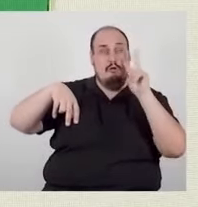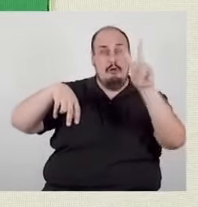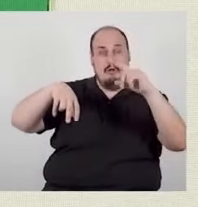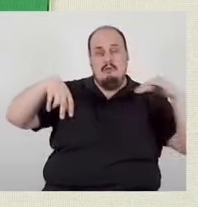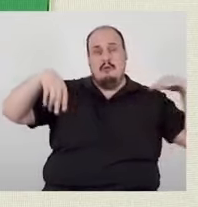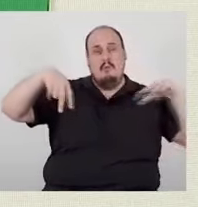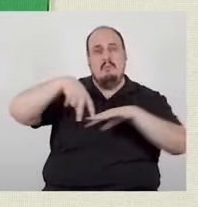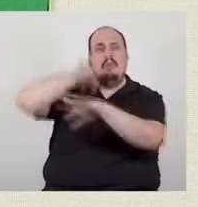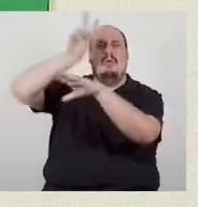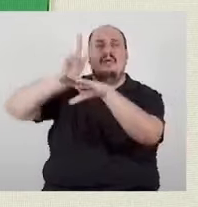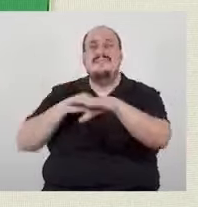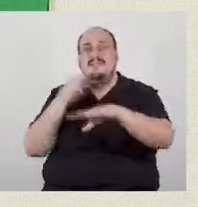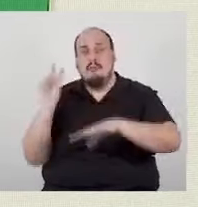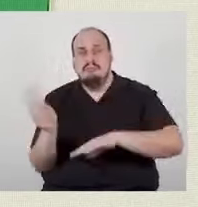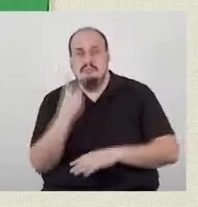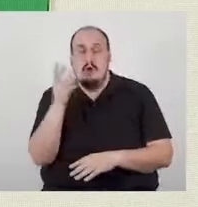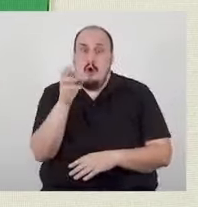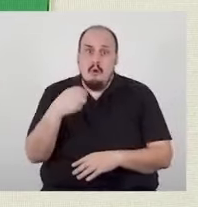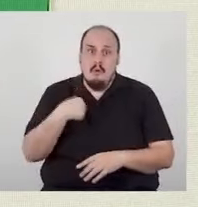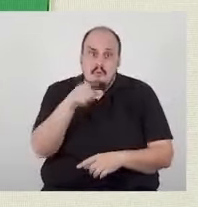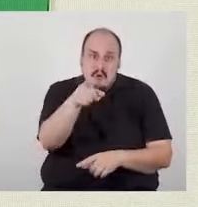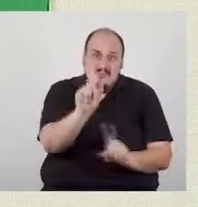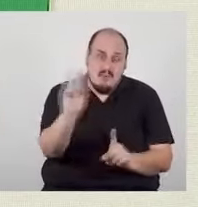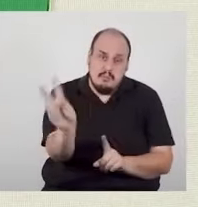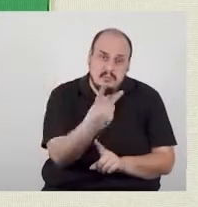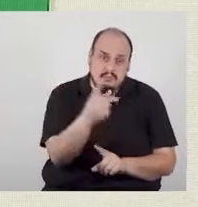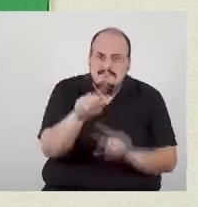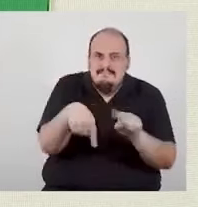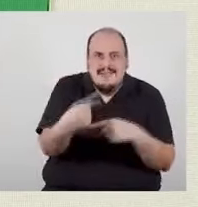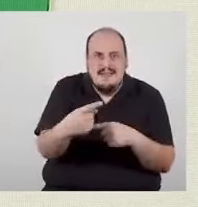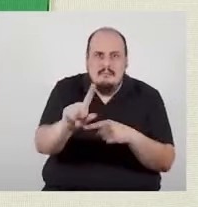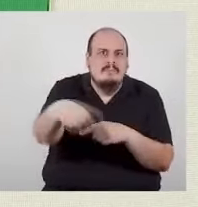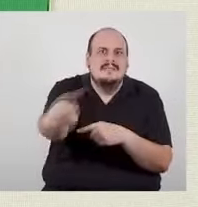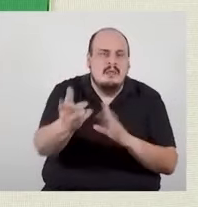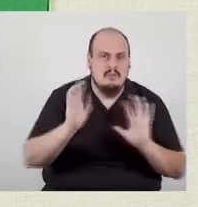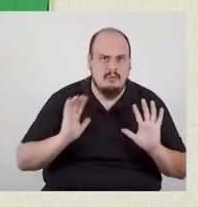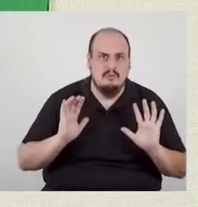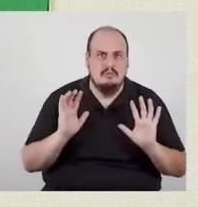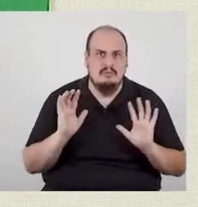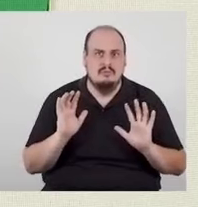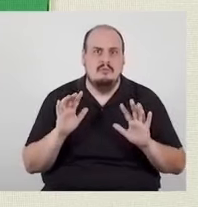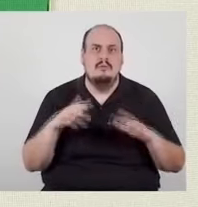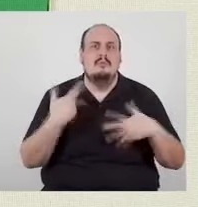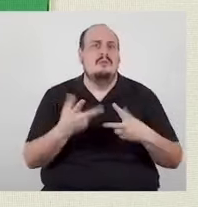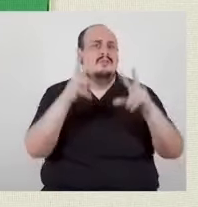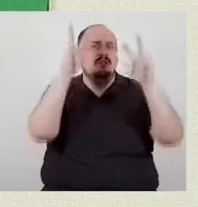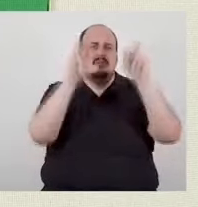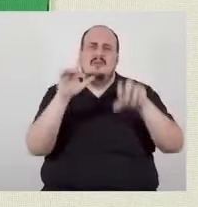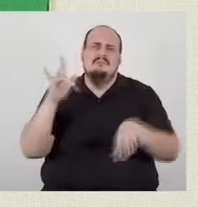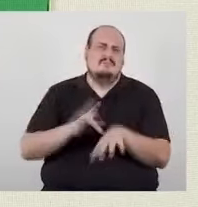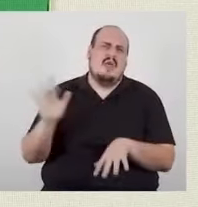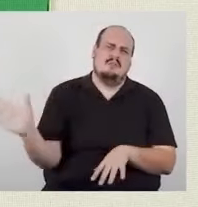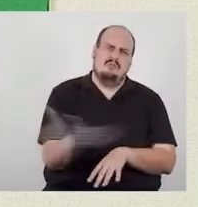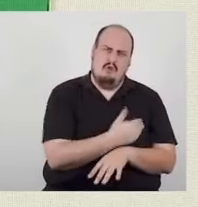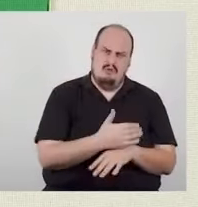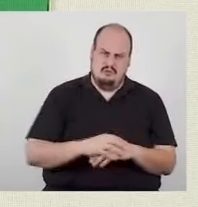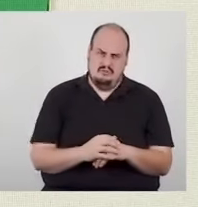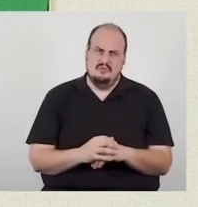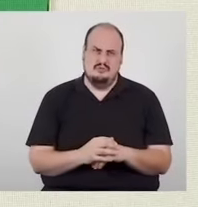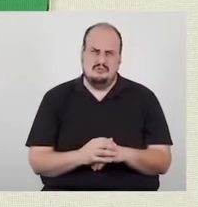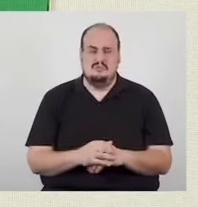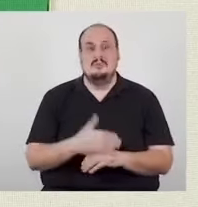y mata a tu hijo. O te mata a vos, mañana, pasado. Por eso digo, es transversal. Facundo en un momento hablaba